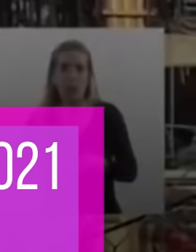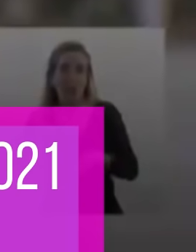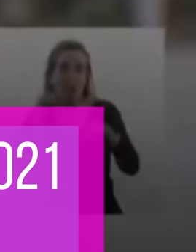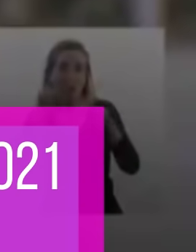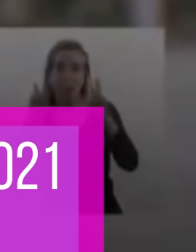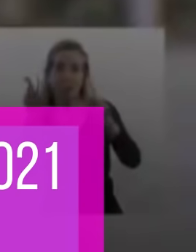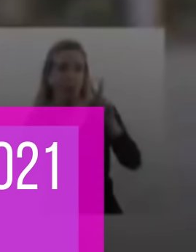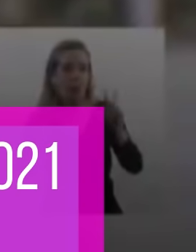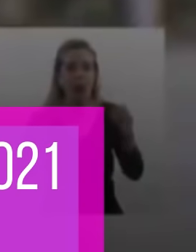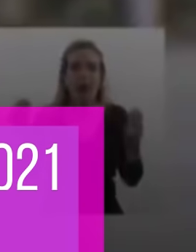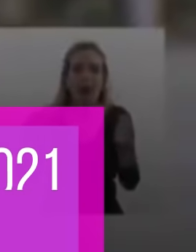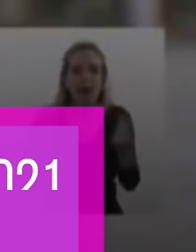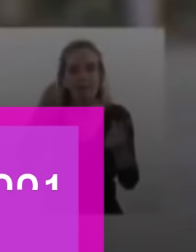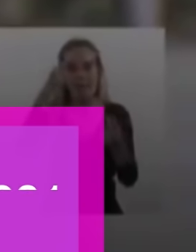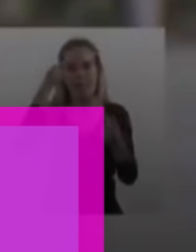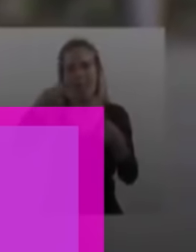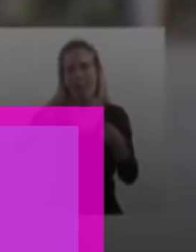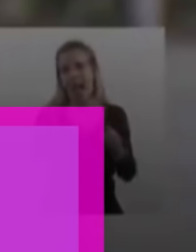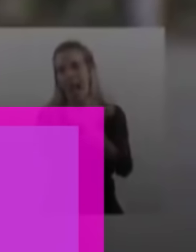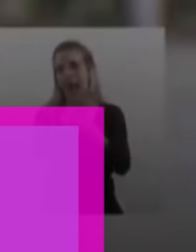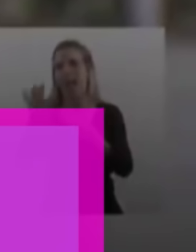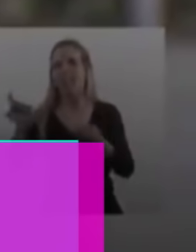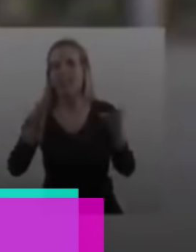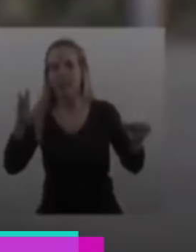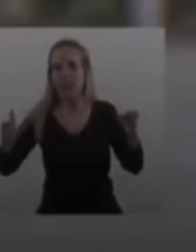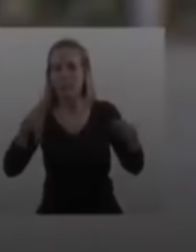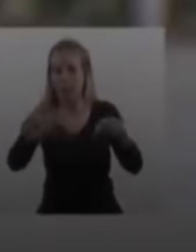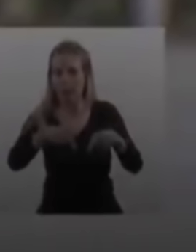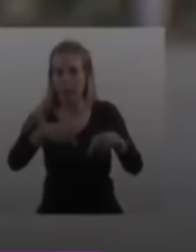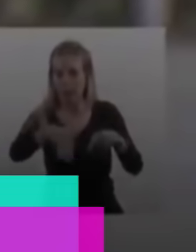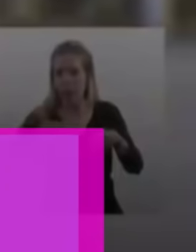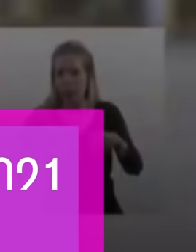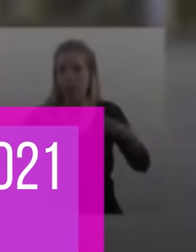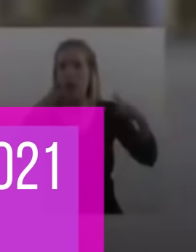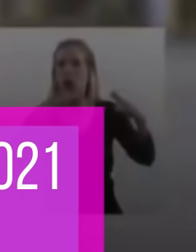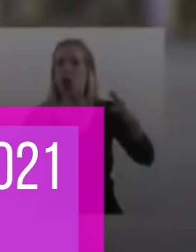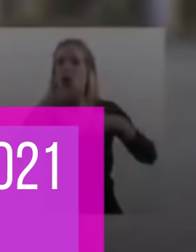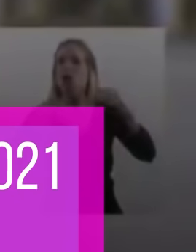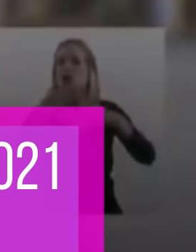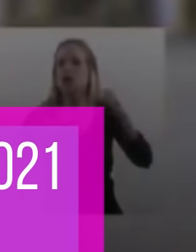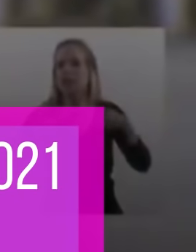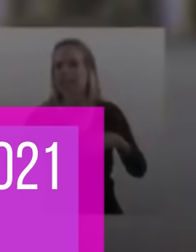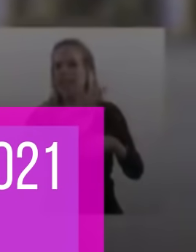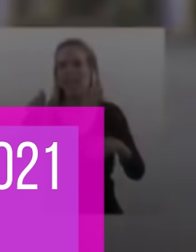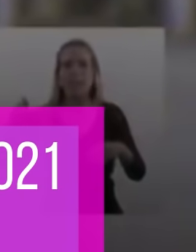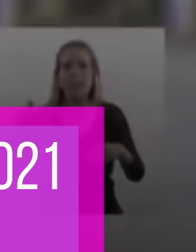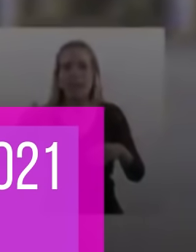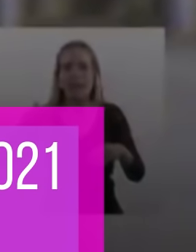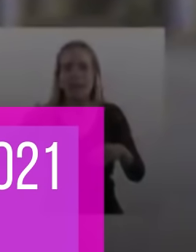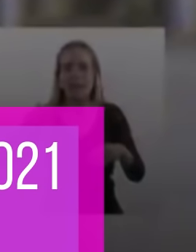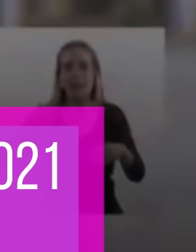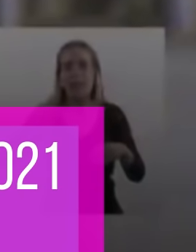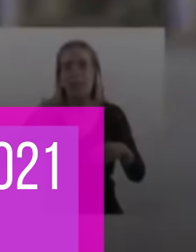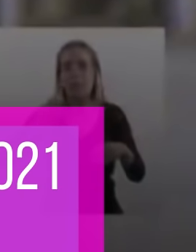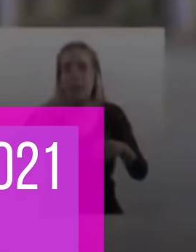de indigencia que mide el INDEC, ojo con eso. Por tanto, el grupo en el cual estará enfocado el anuncio será para quienes